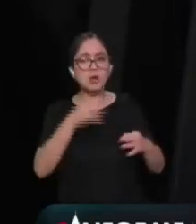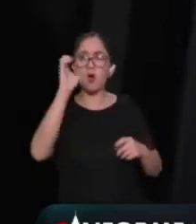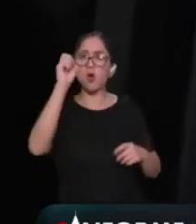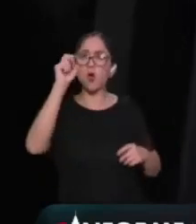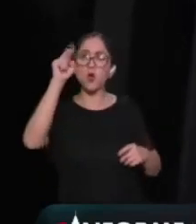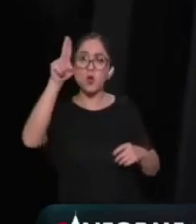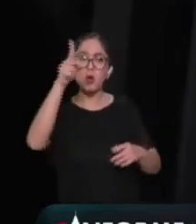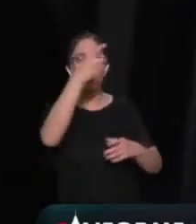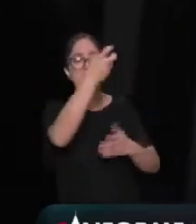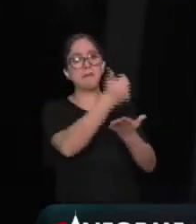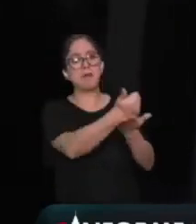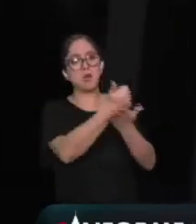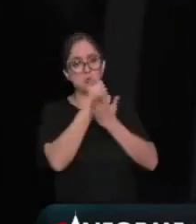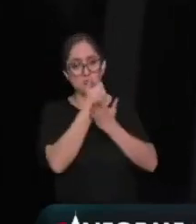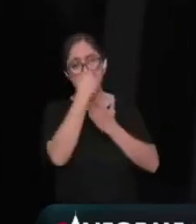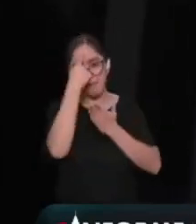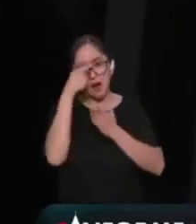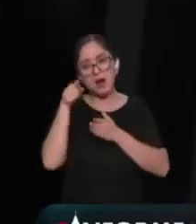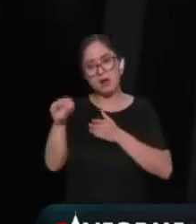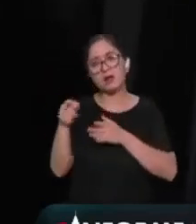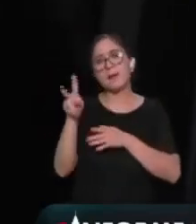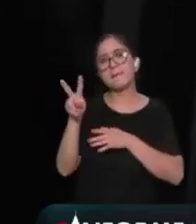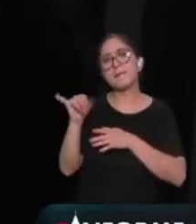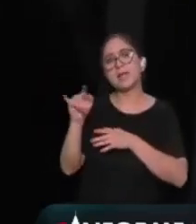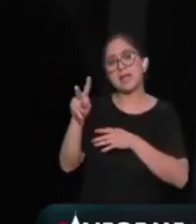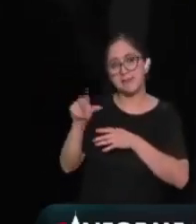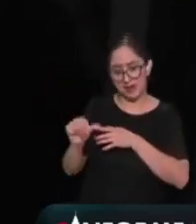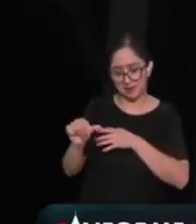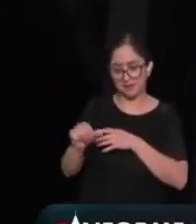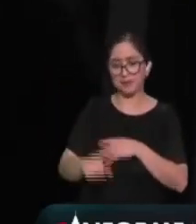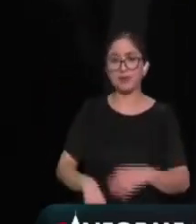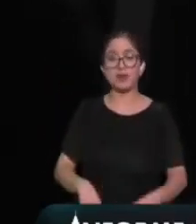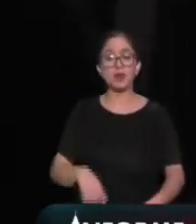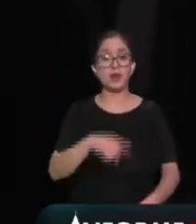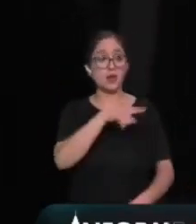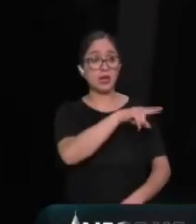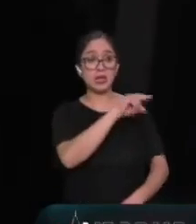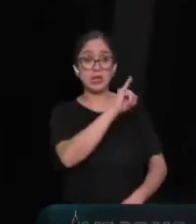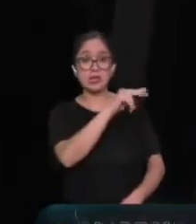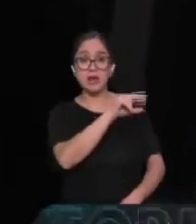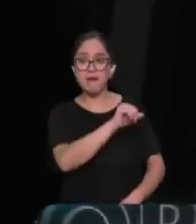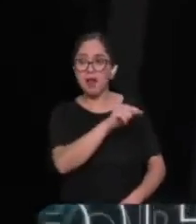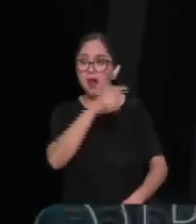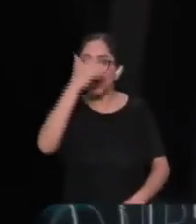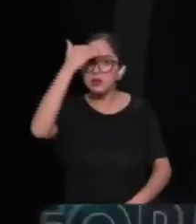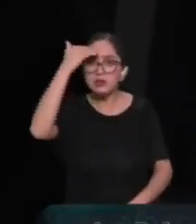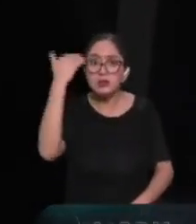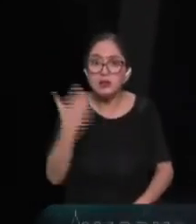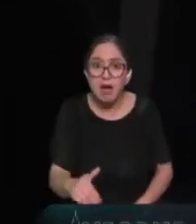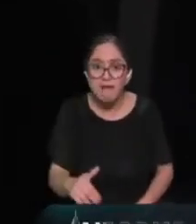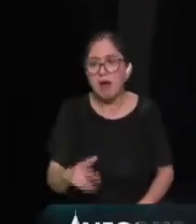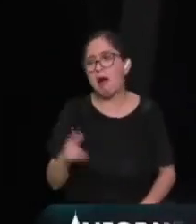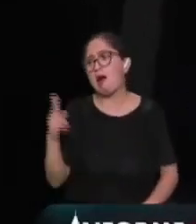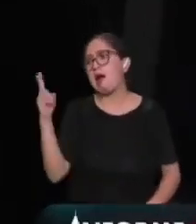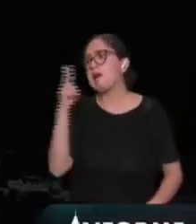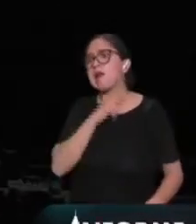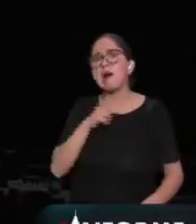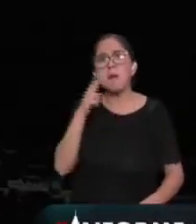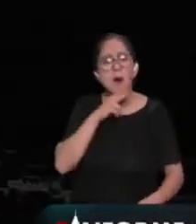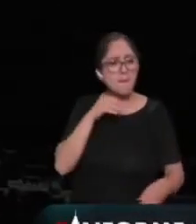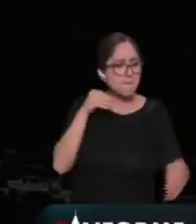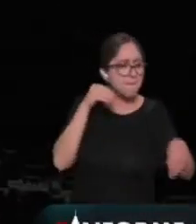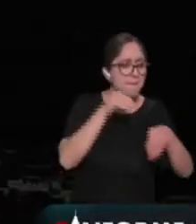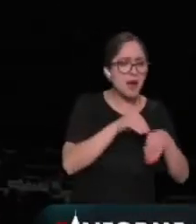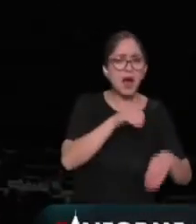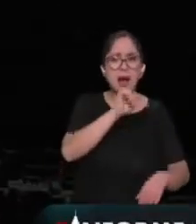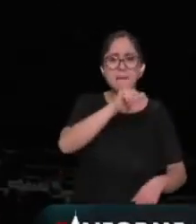ayudado. Obviamente la señora al saber eso, pues ya metió amparos y que